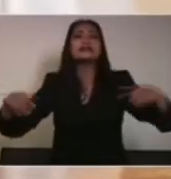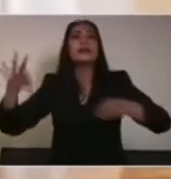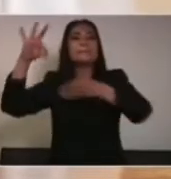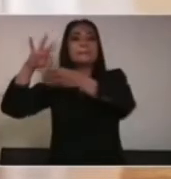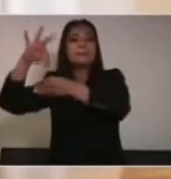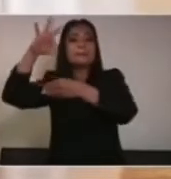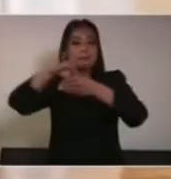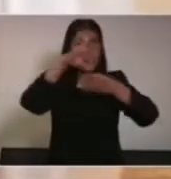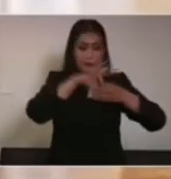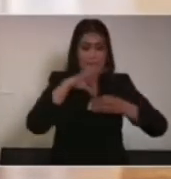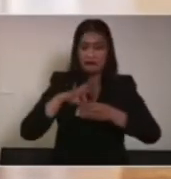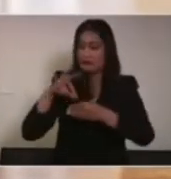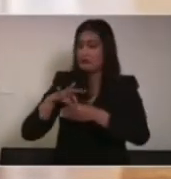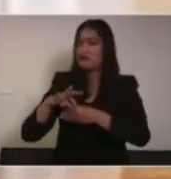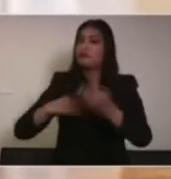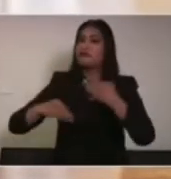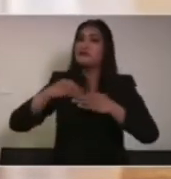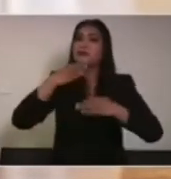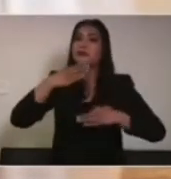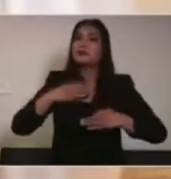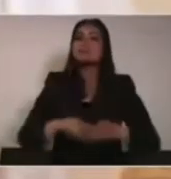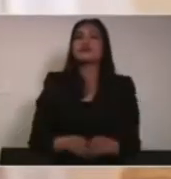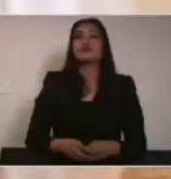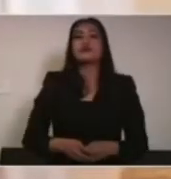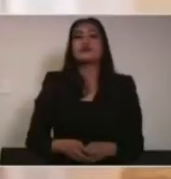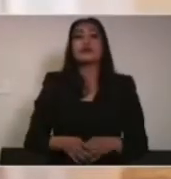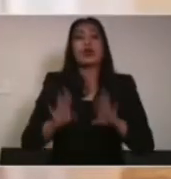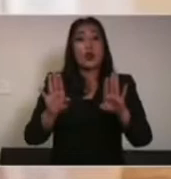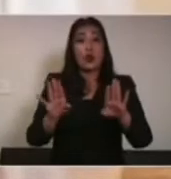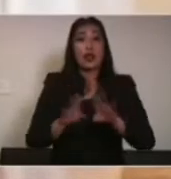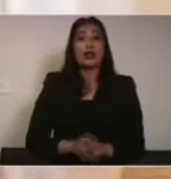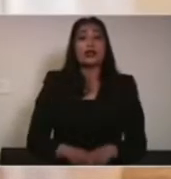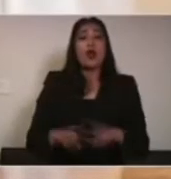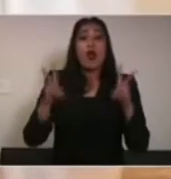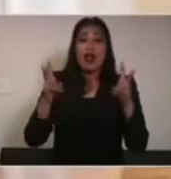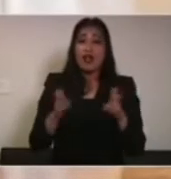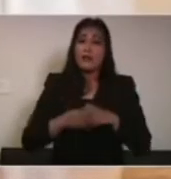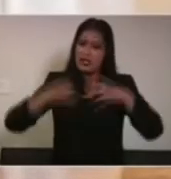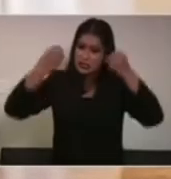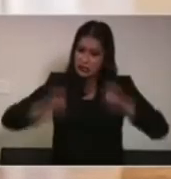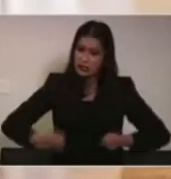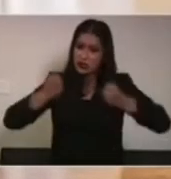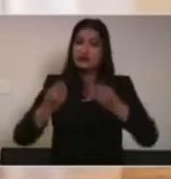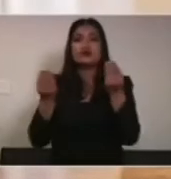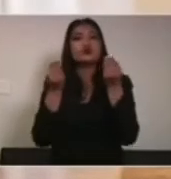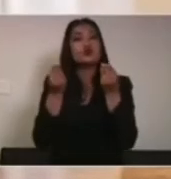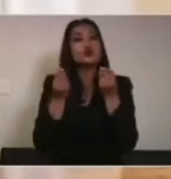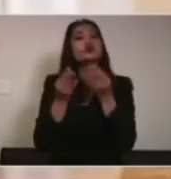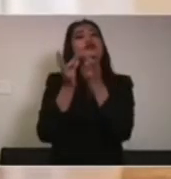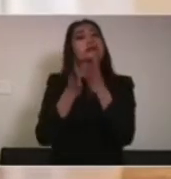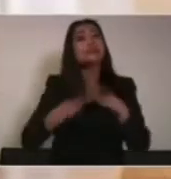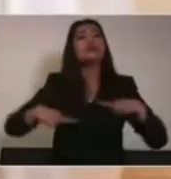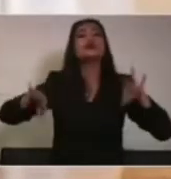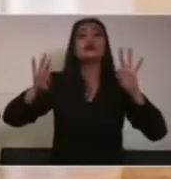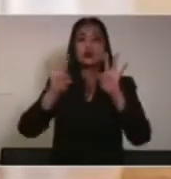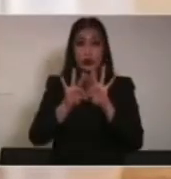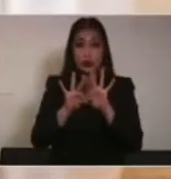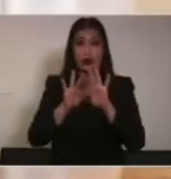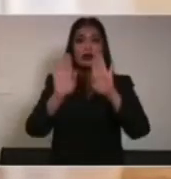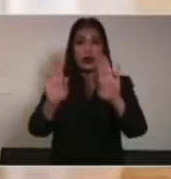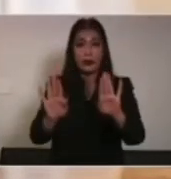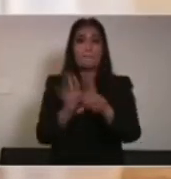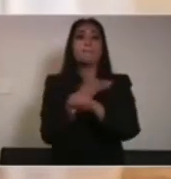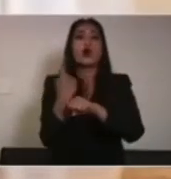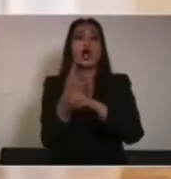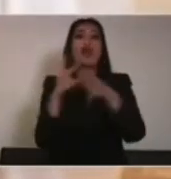procesos electorales y este y el asunto de seguridad es parte fundamental en esto el gobierno del